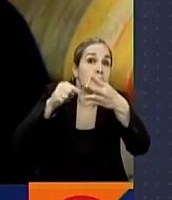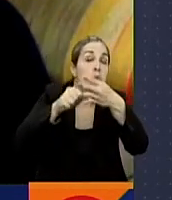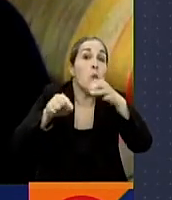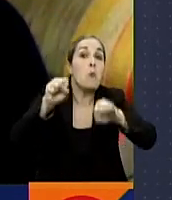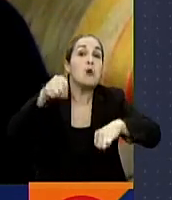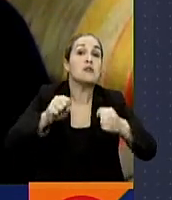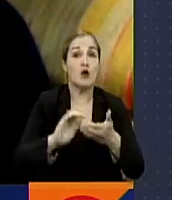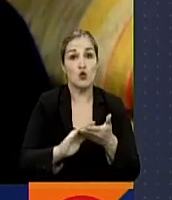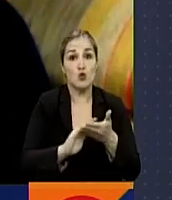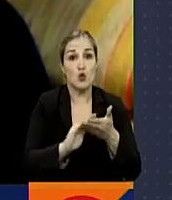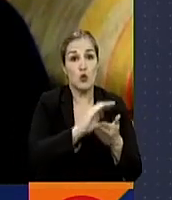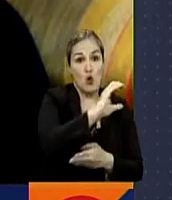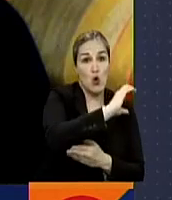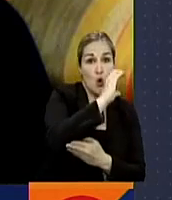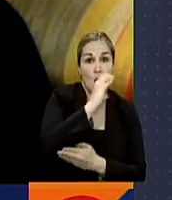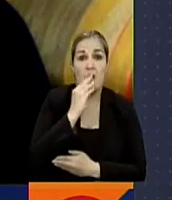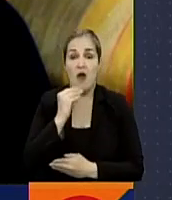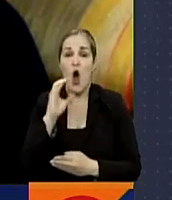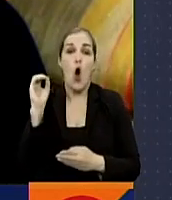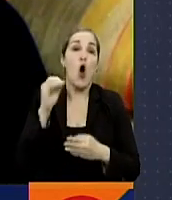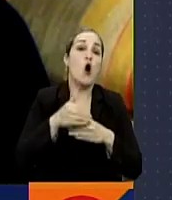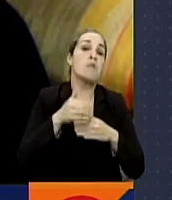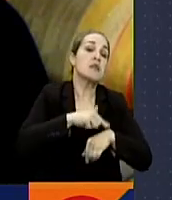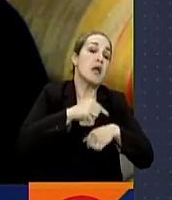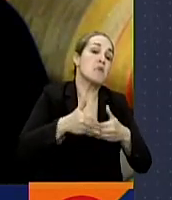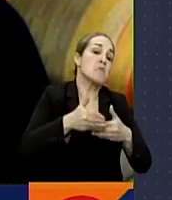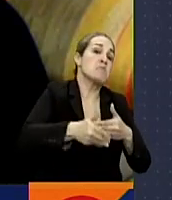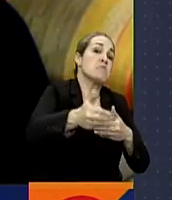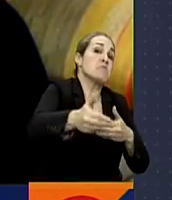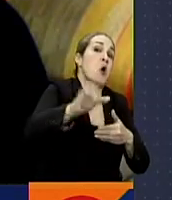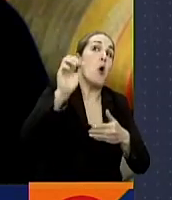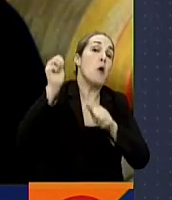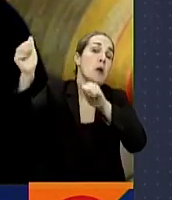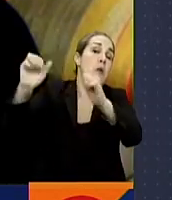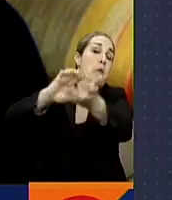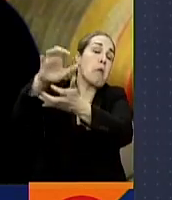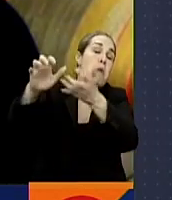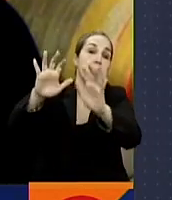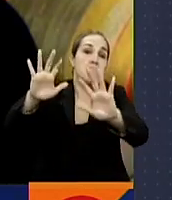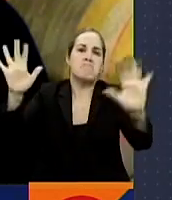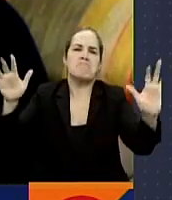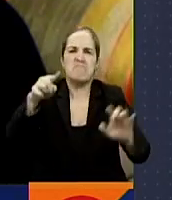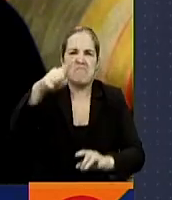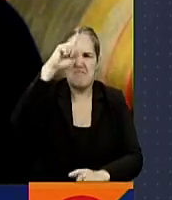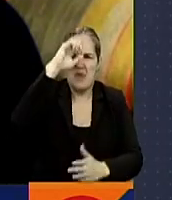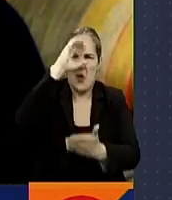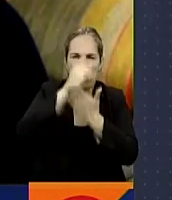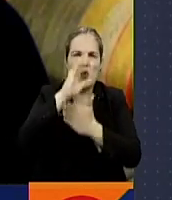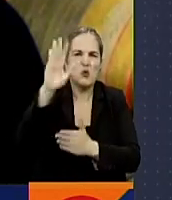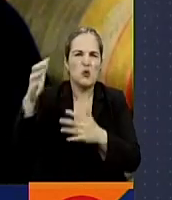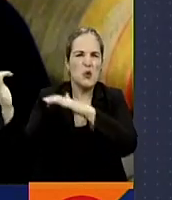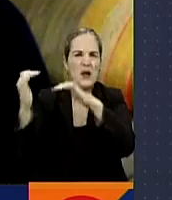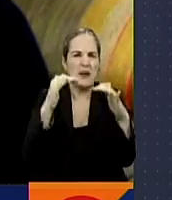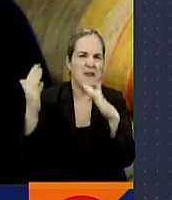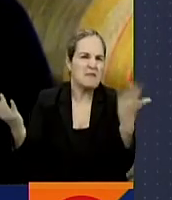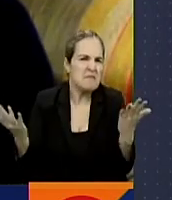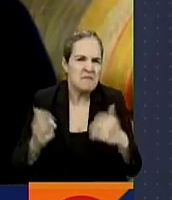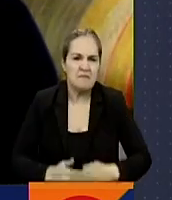superar o ya será tema del tiempo y el conflicto el que se encargue de definir esas posiciones frente a la guerra en